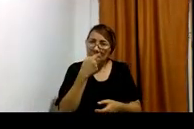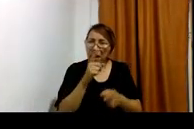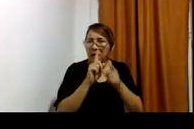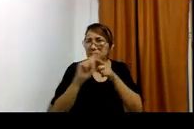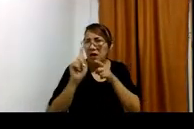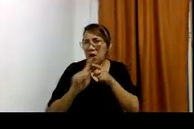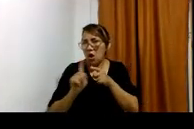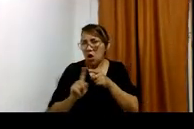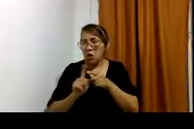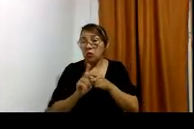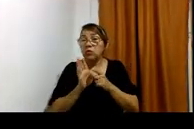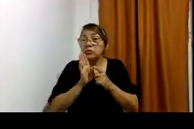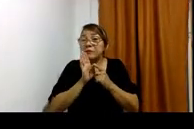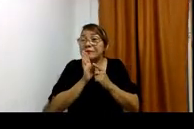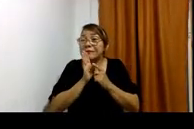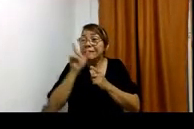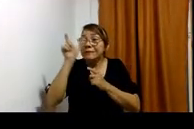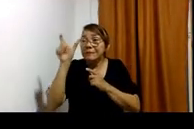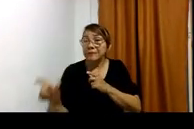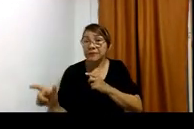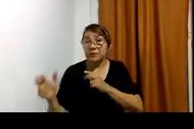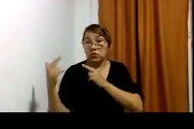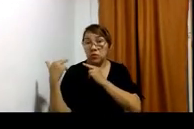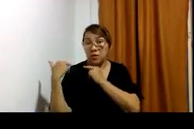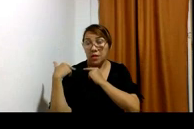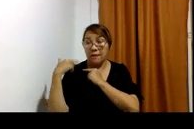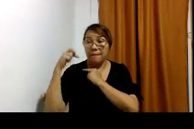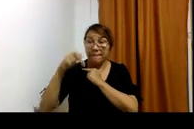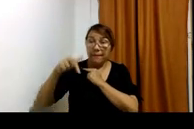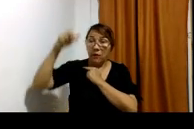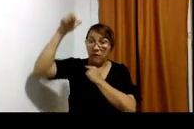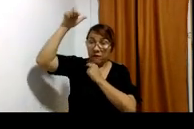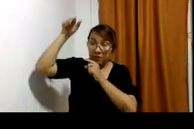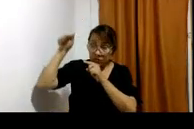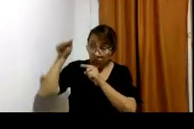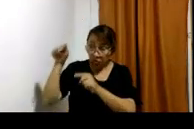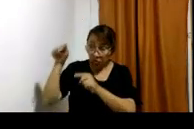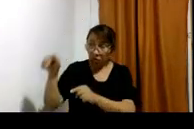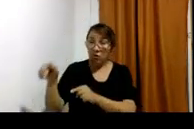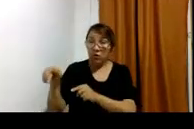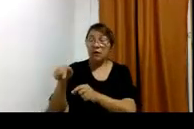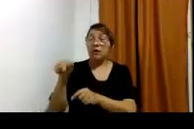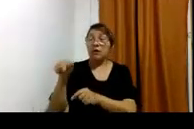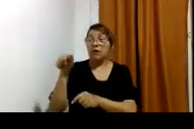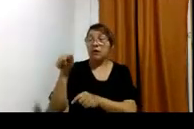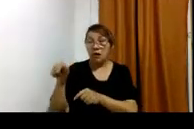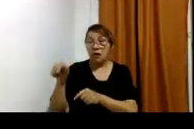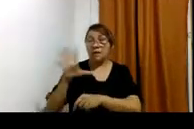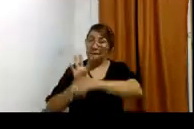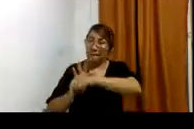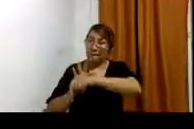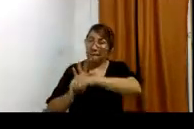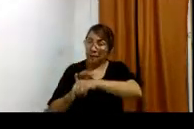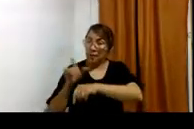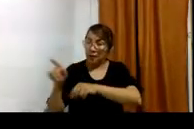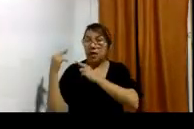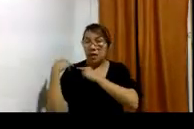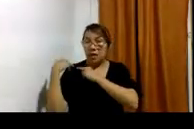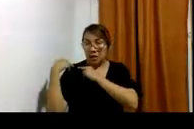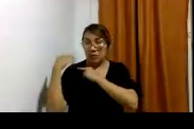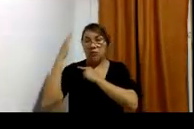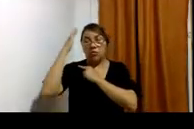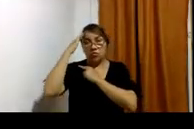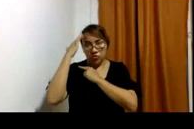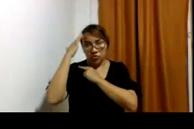un profesional competente, es decir, personal del área de la salud, en preferencia médico, en el área de la salud